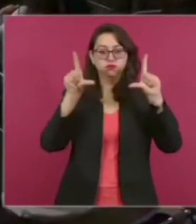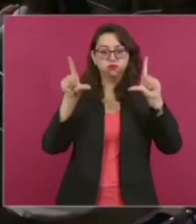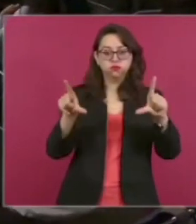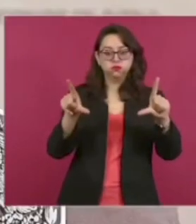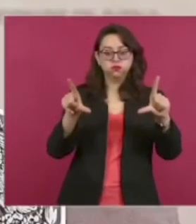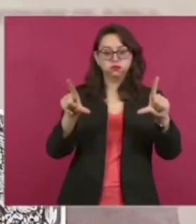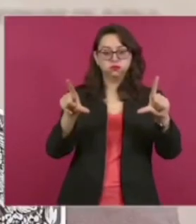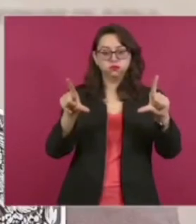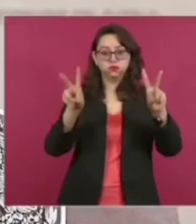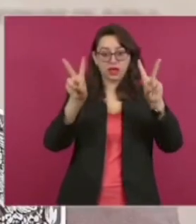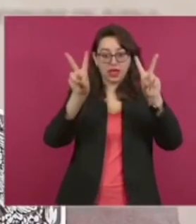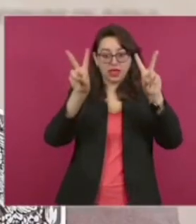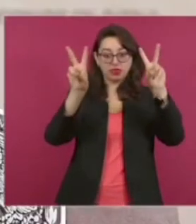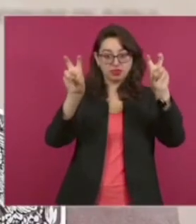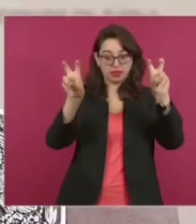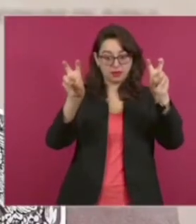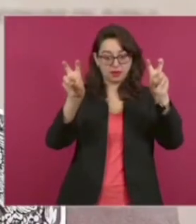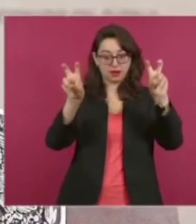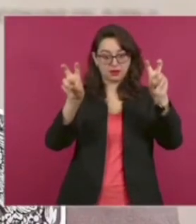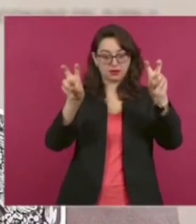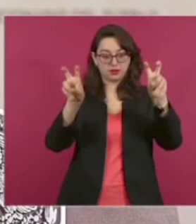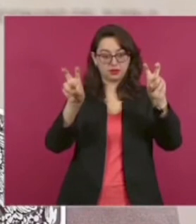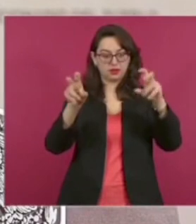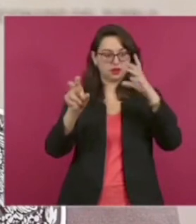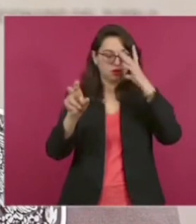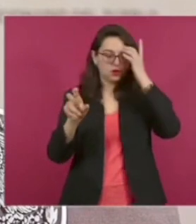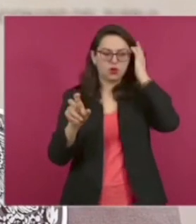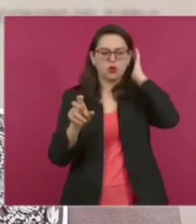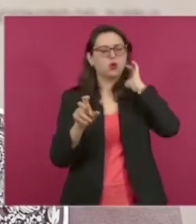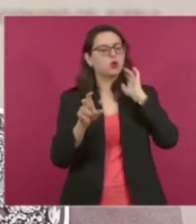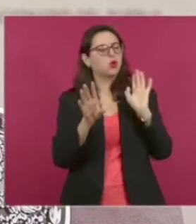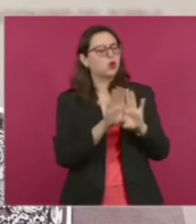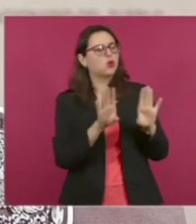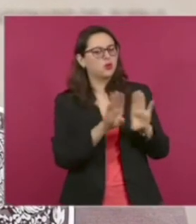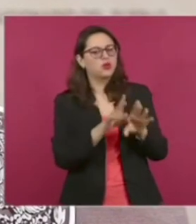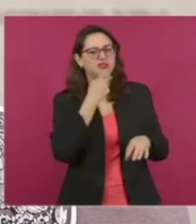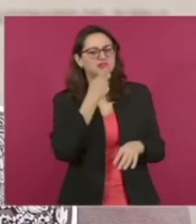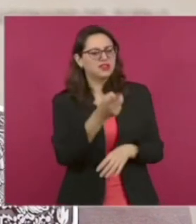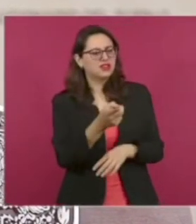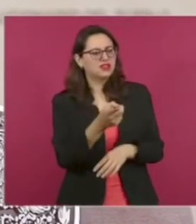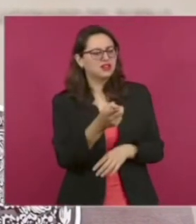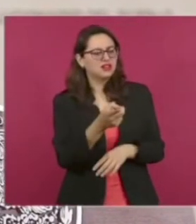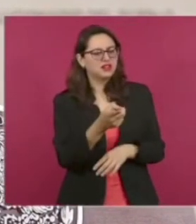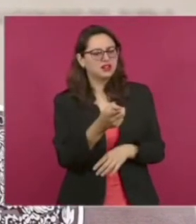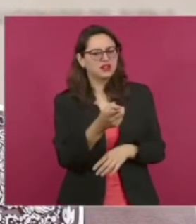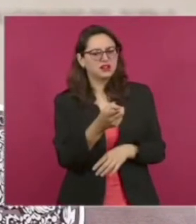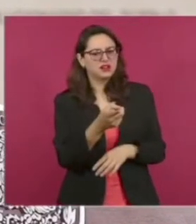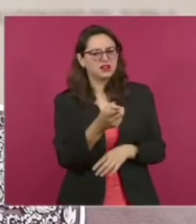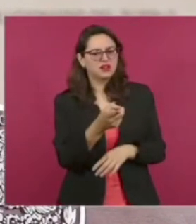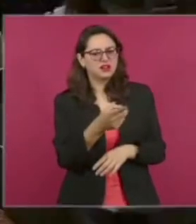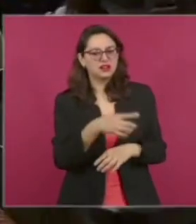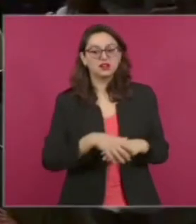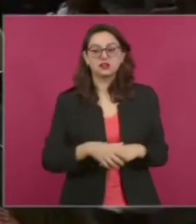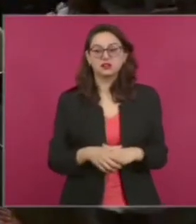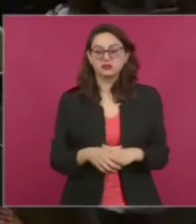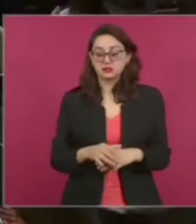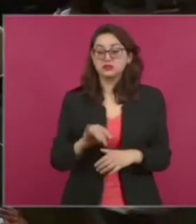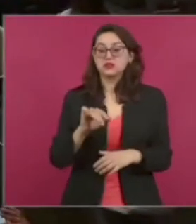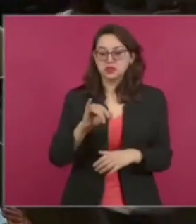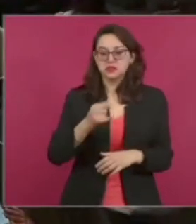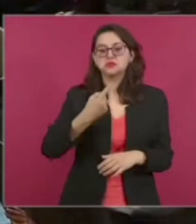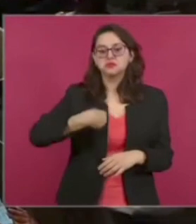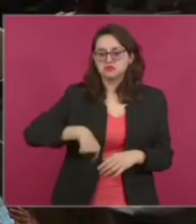un párrafo. ¿No lo tienes por ahí? Lo que quieren que pongamos. Y lo vamos a hacer,